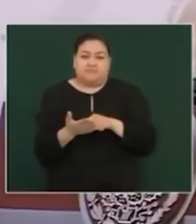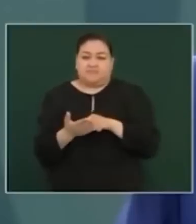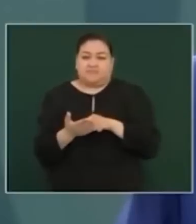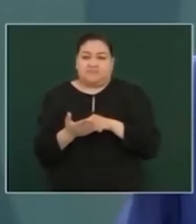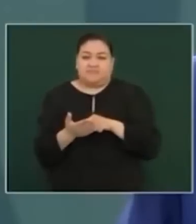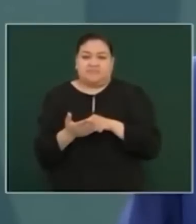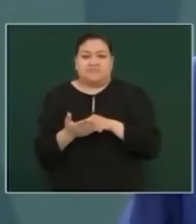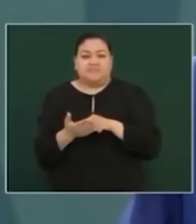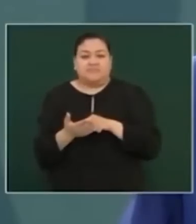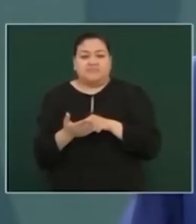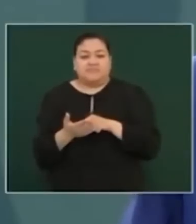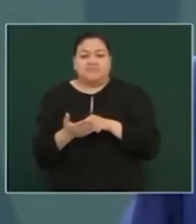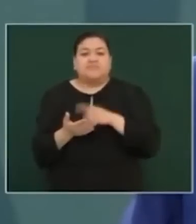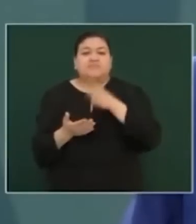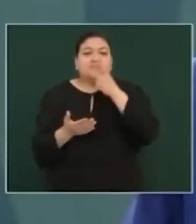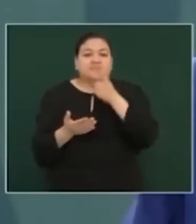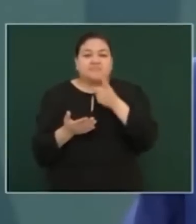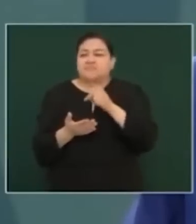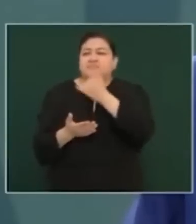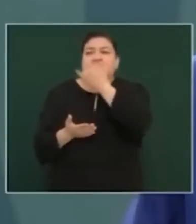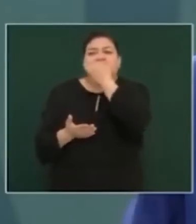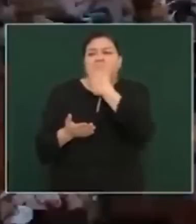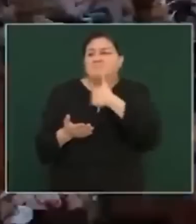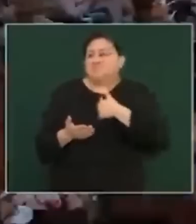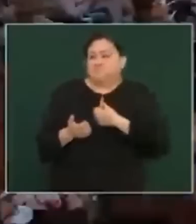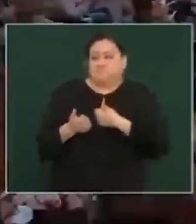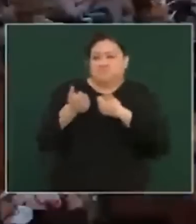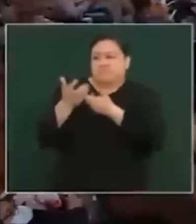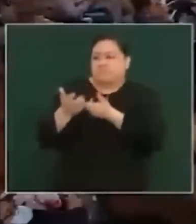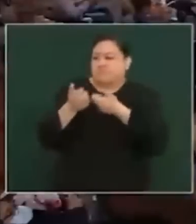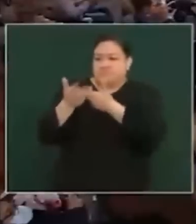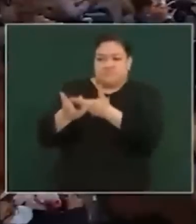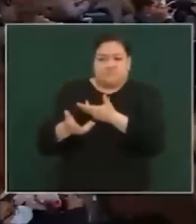importaban, o mejor dicho, que no exportaban, y que